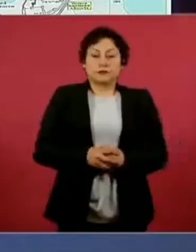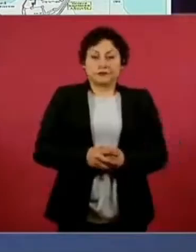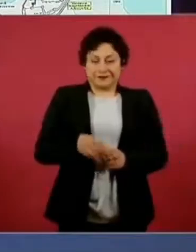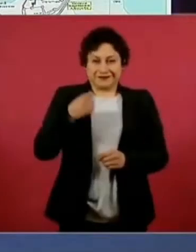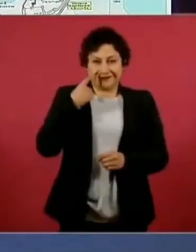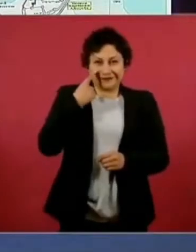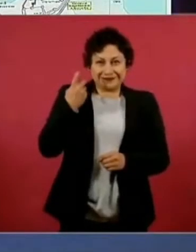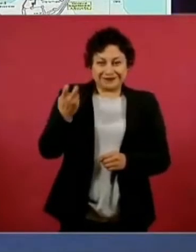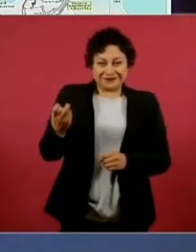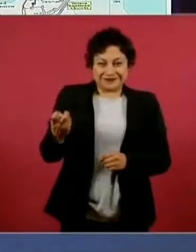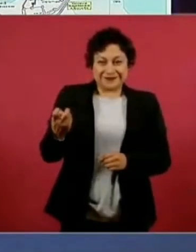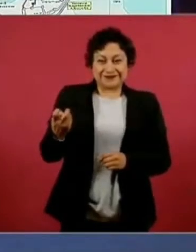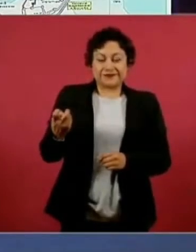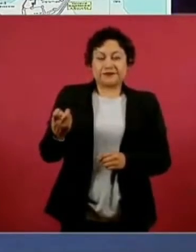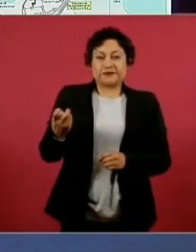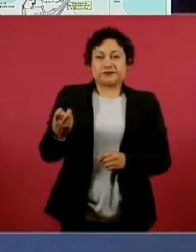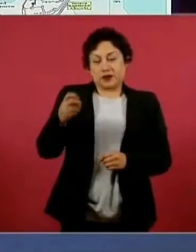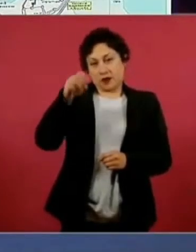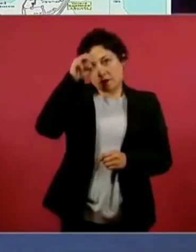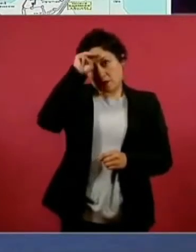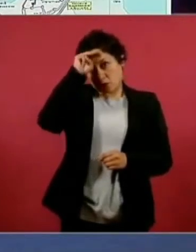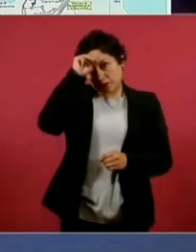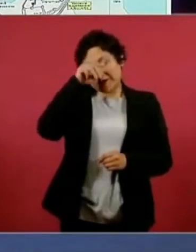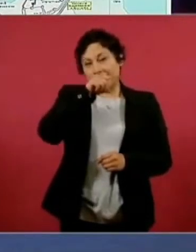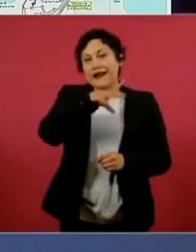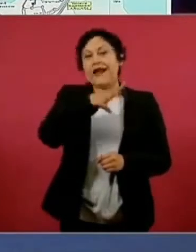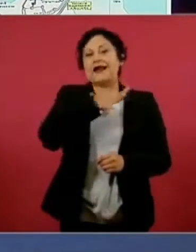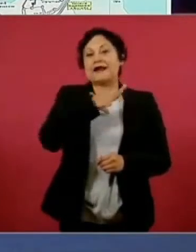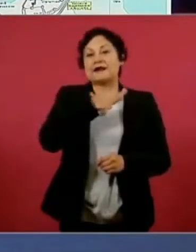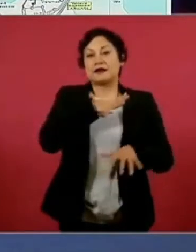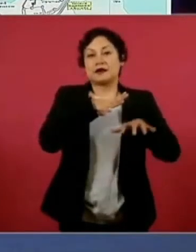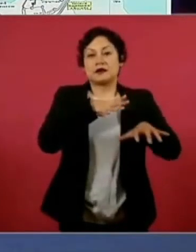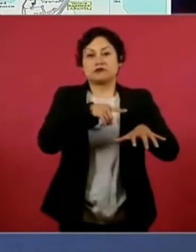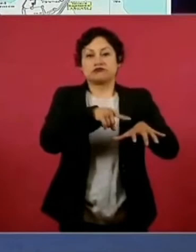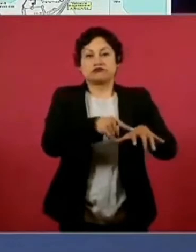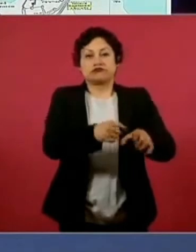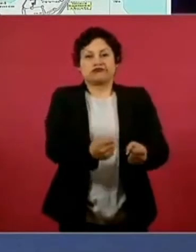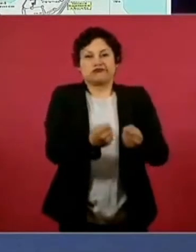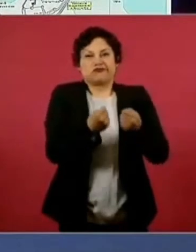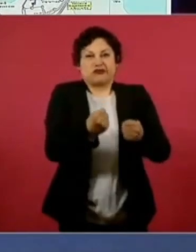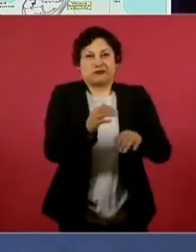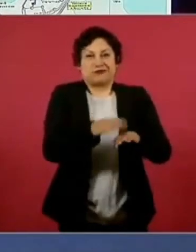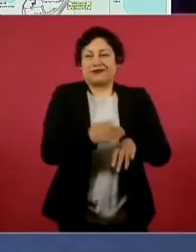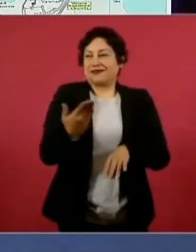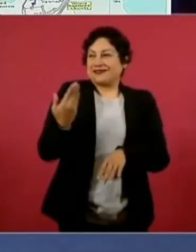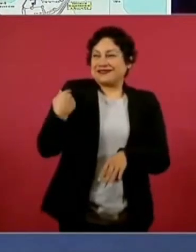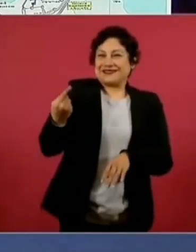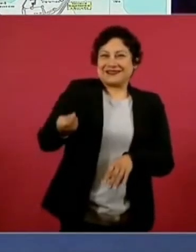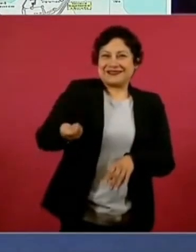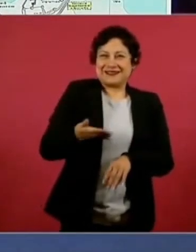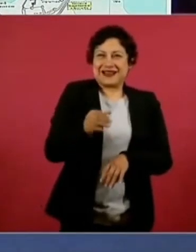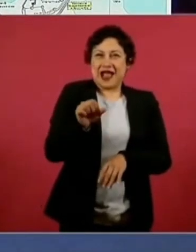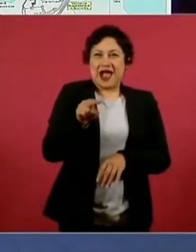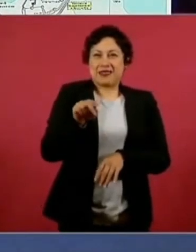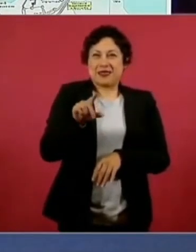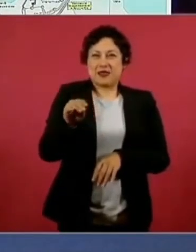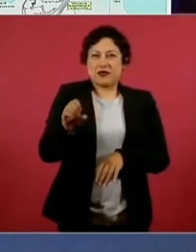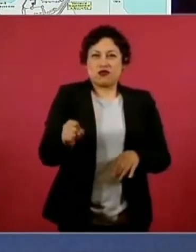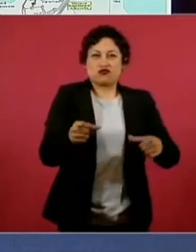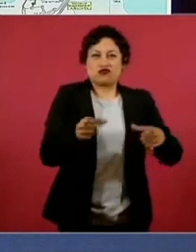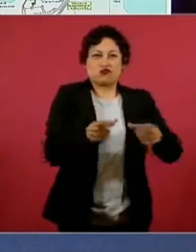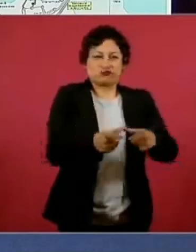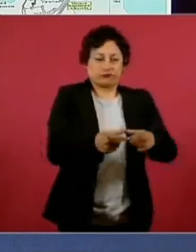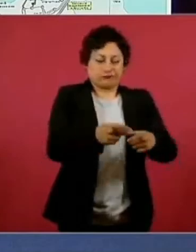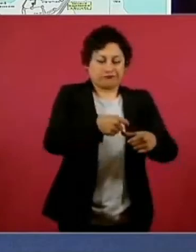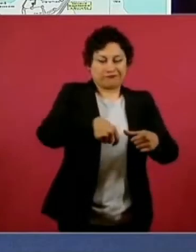¿verdad? que lo comentaba el ingeniero Juan Antonio. Estos anillos lo que nos ayudan es de que